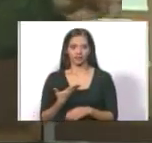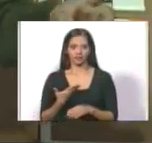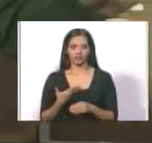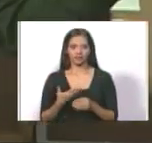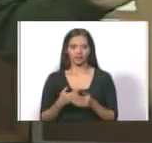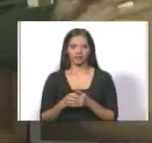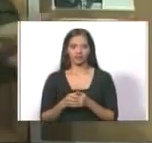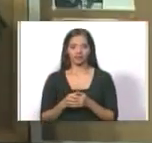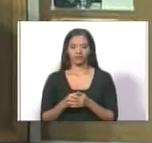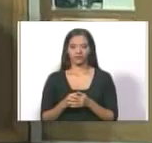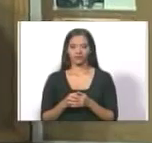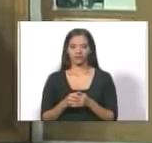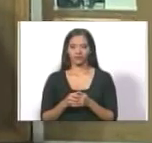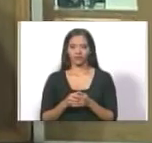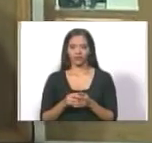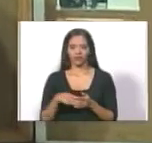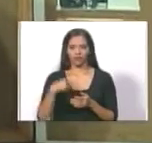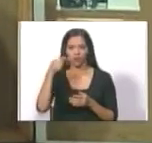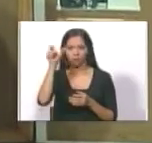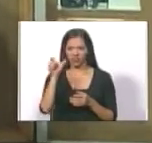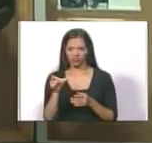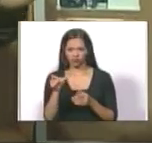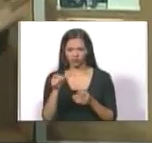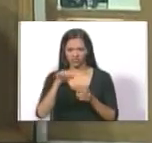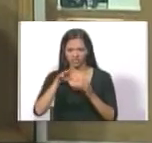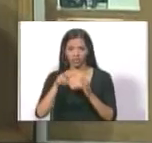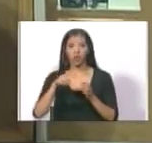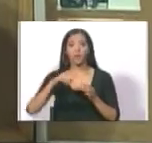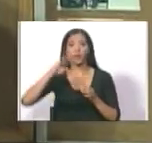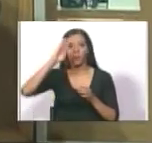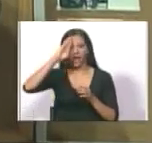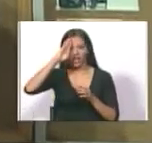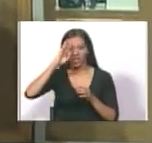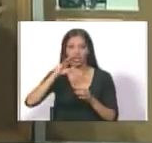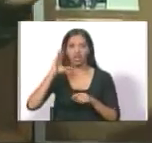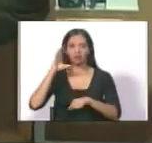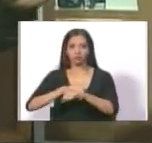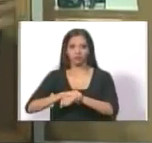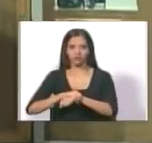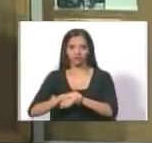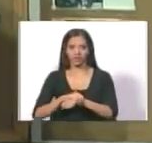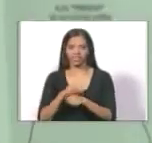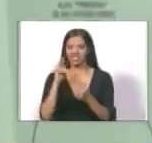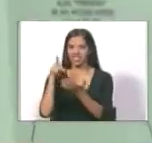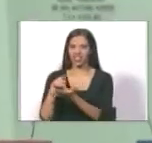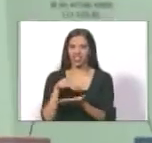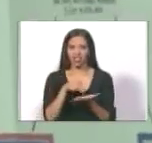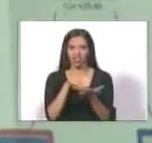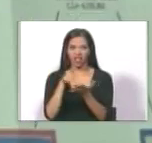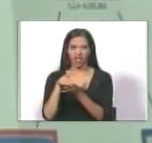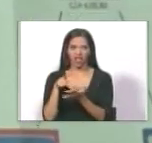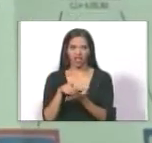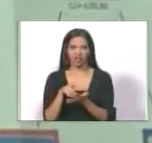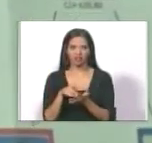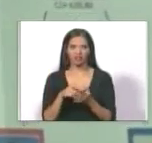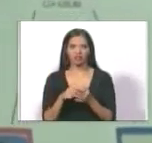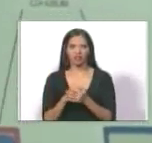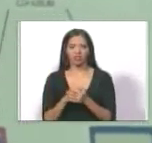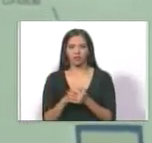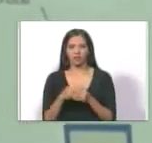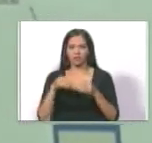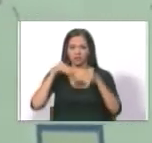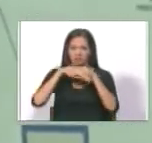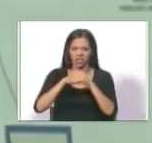Cayó Lozada Saavedra por allá por Barinas. Ese es otro que ha aparecido en todos lados. En todos lados. Mete un sobrino,